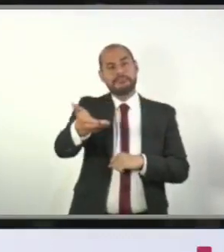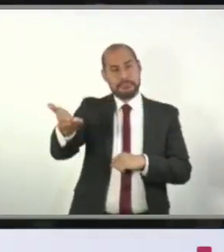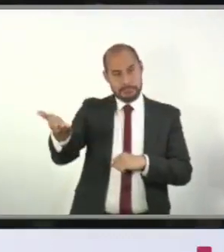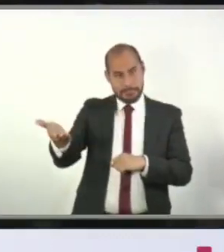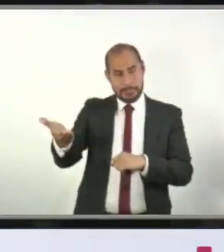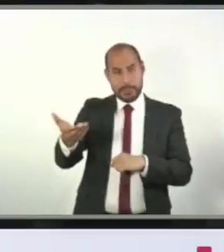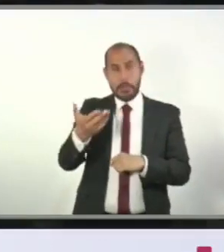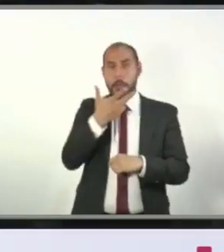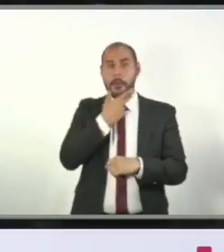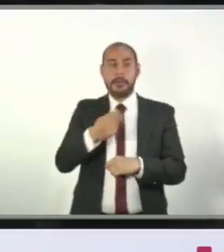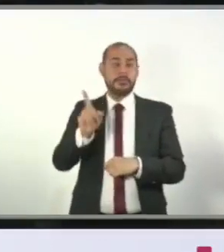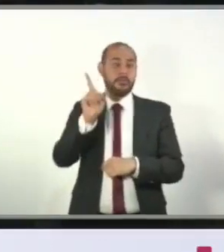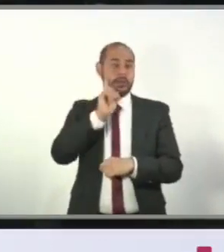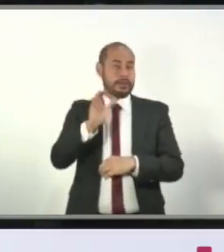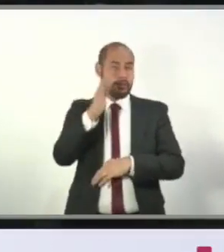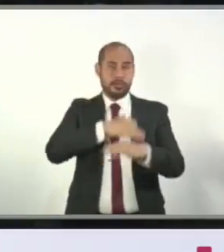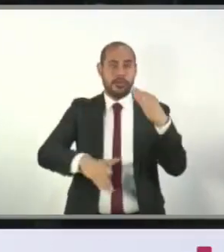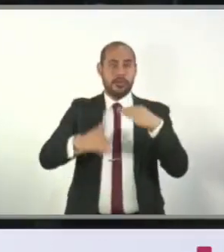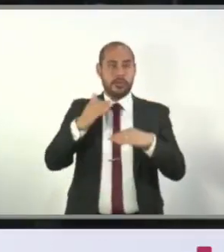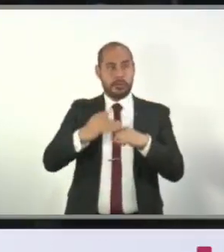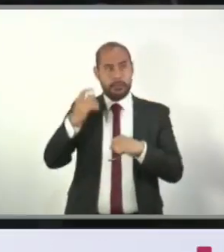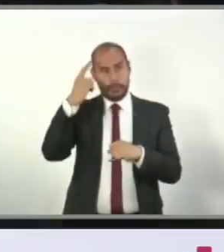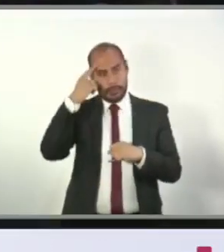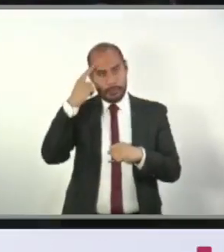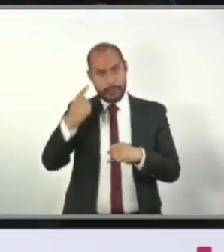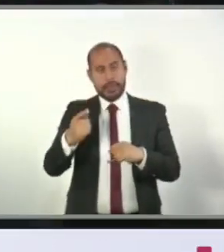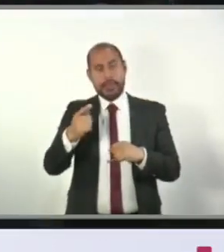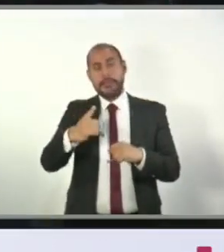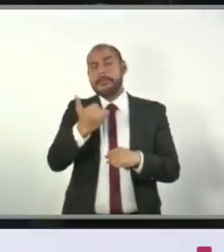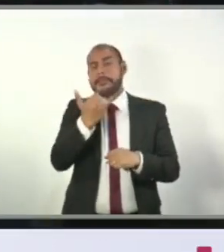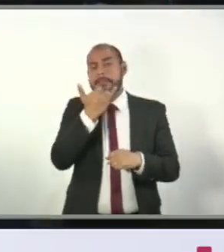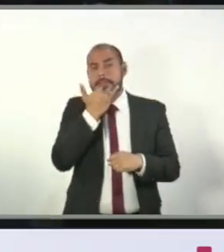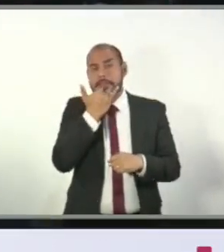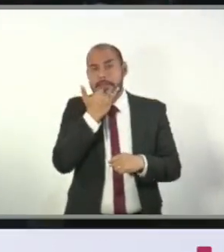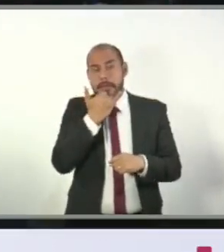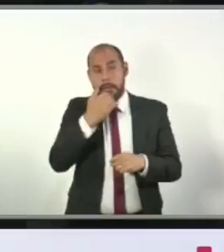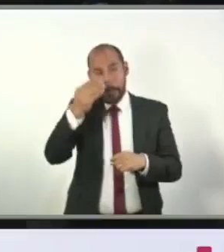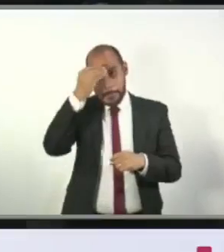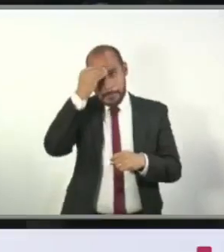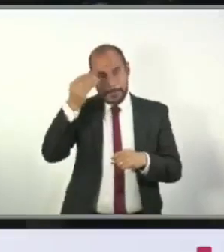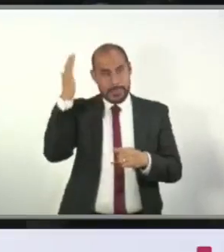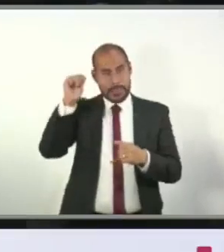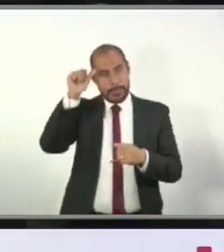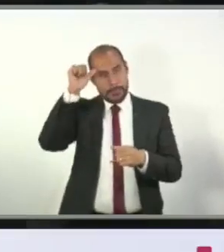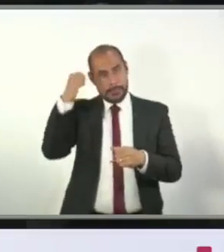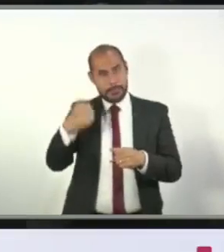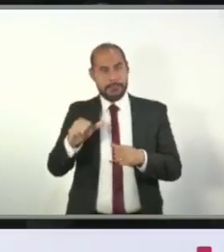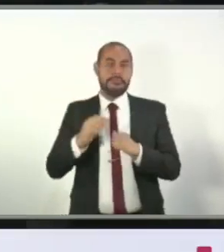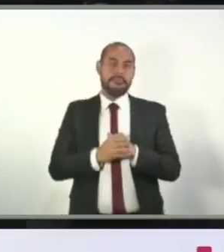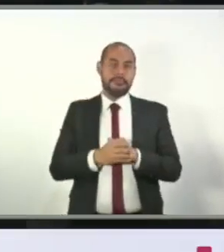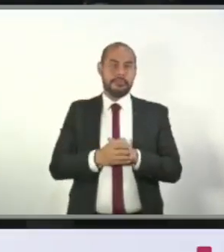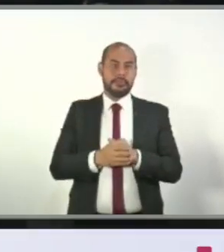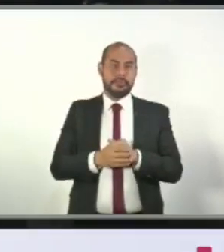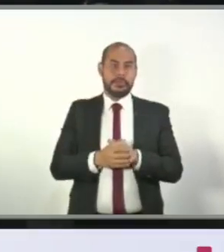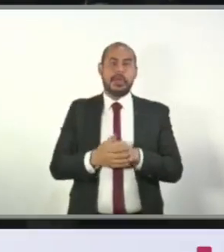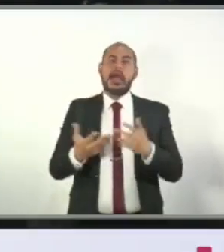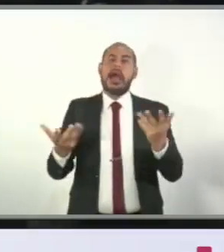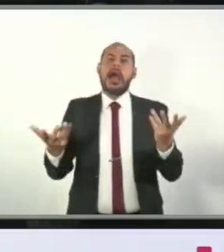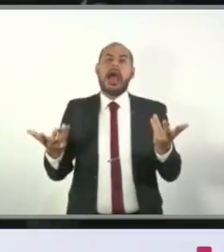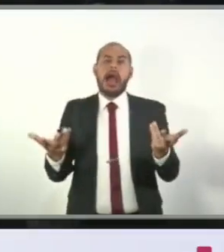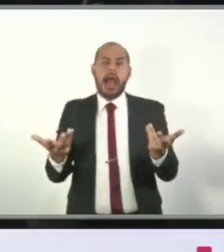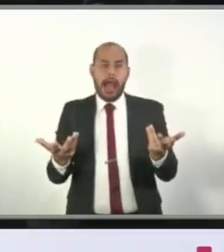los hombres y mujeres para el perdón de los pecados. Hagan esto en conmemoración